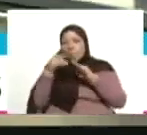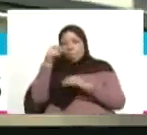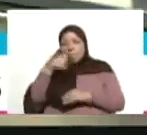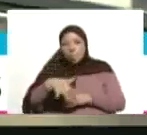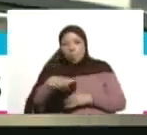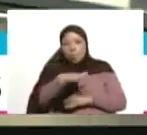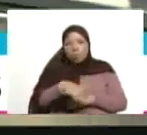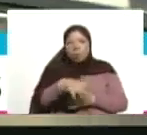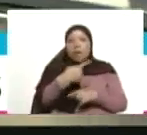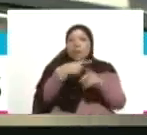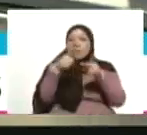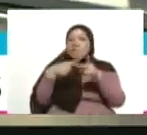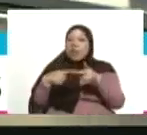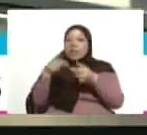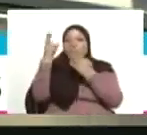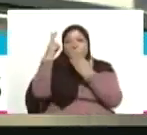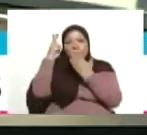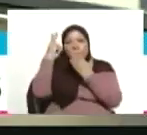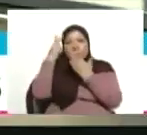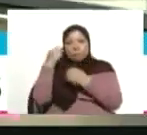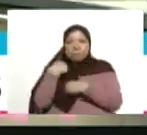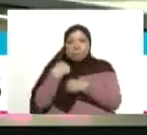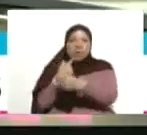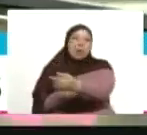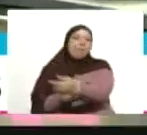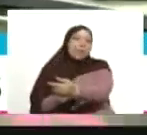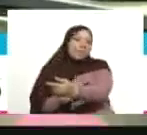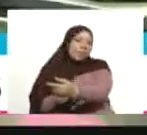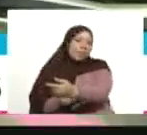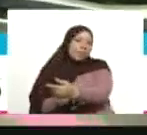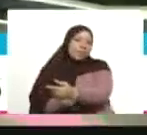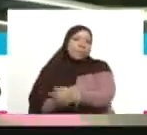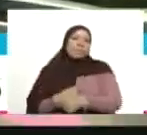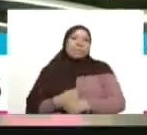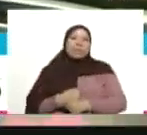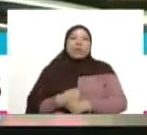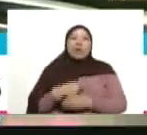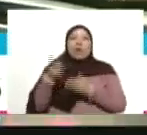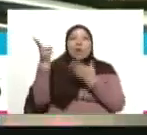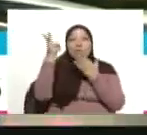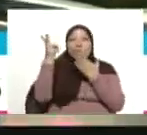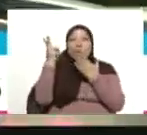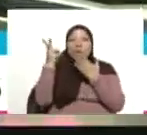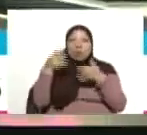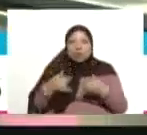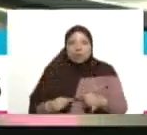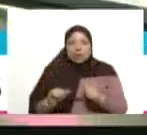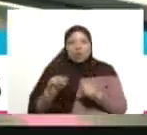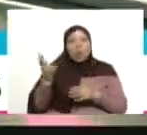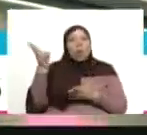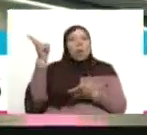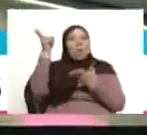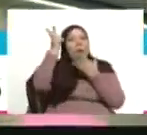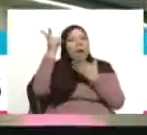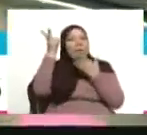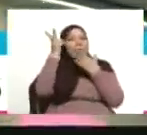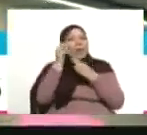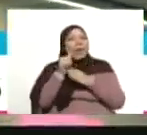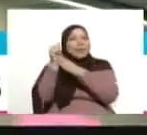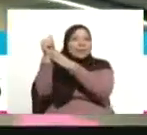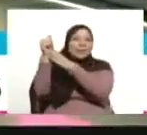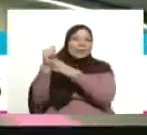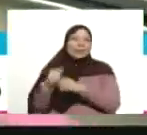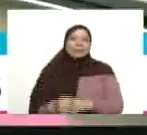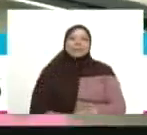y Camaracotos. Bueno, son mis hermanos. Así yo es. Yo soy indio brazo duro, hijo de Guaycaipuro. Así es, mi presidente. Así